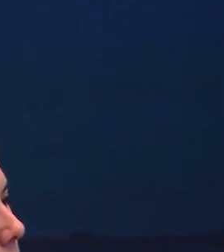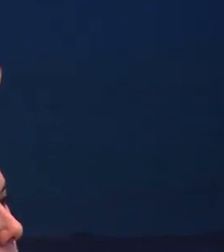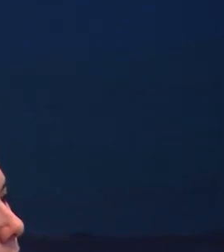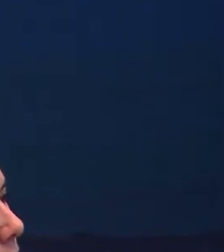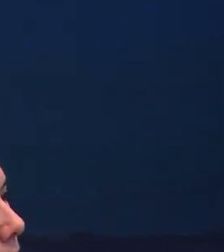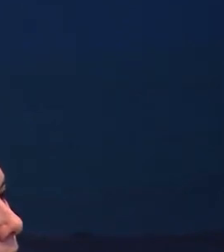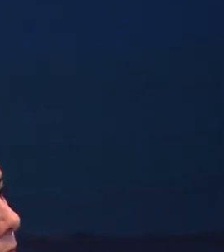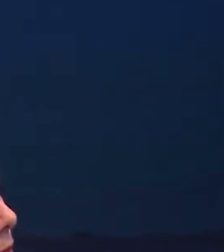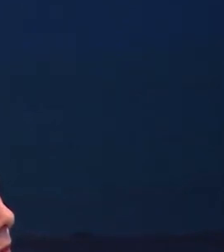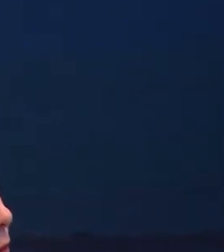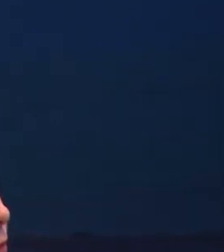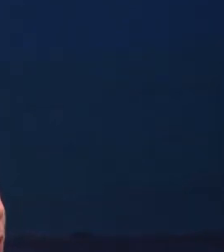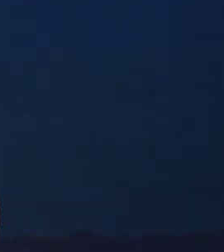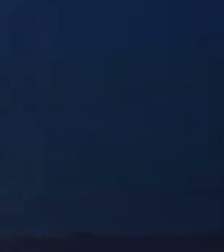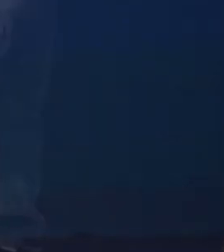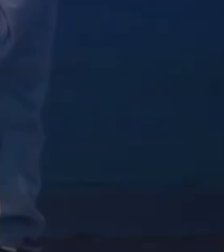ciudades democráticas.